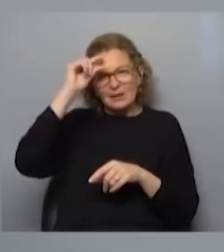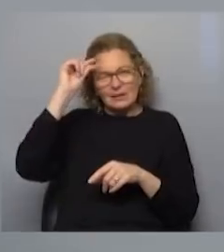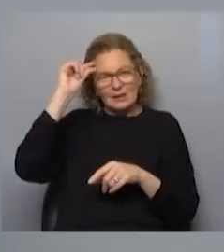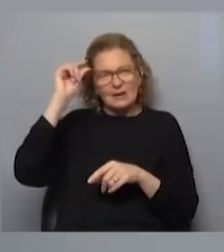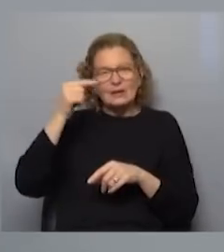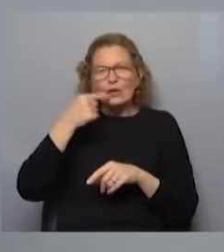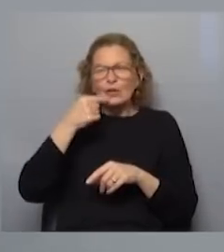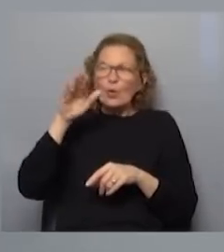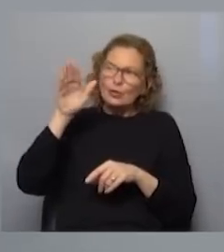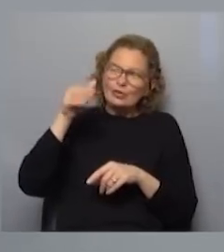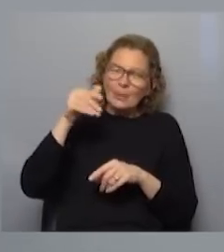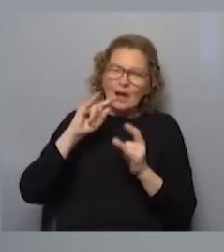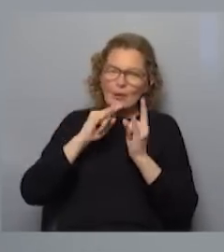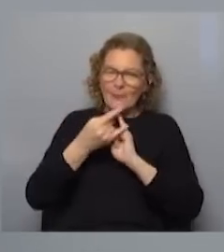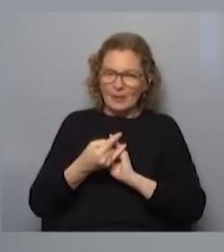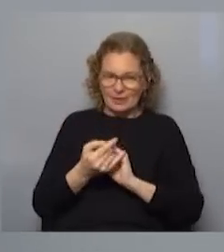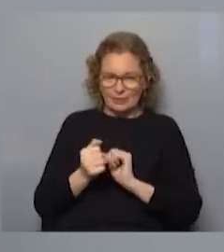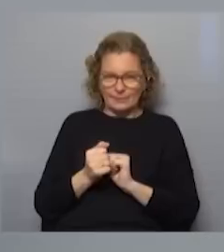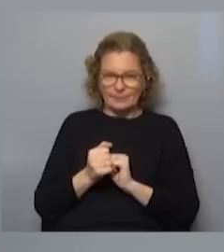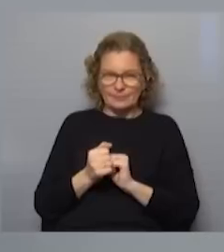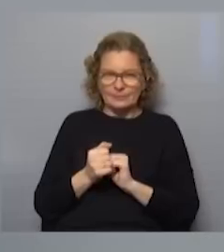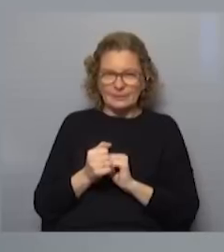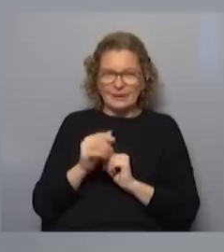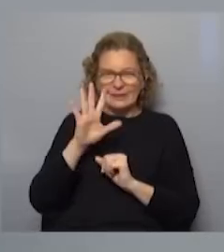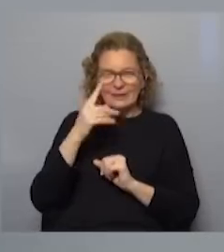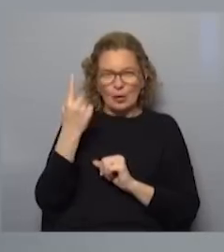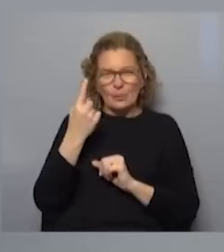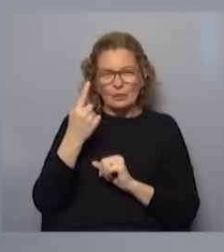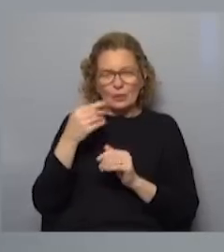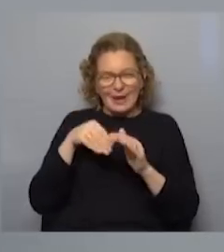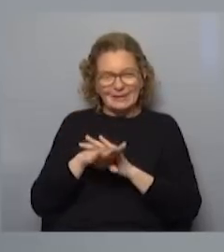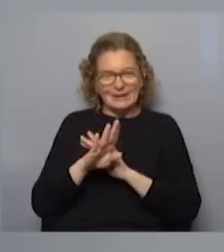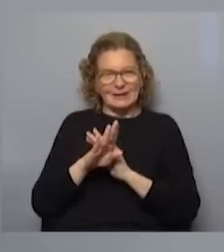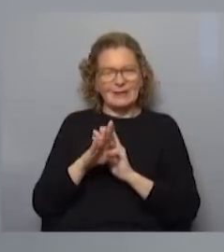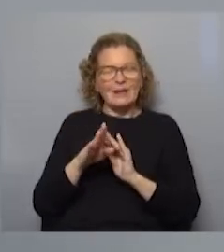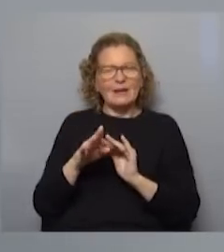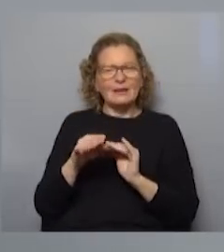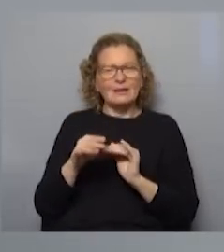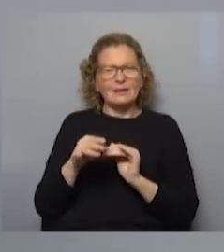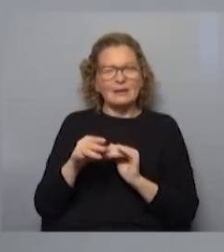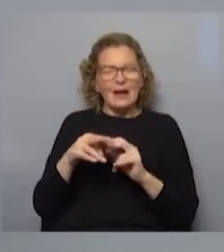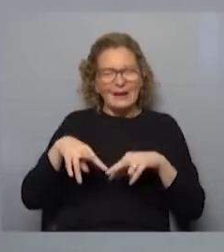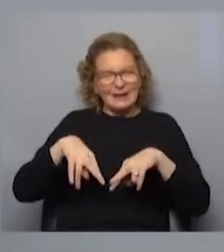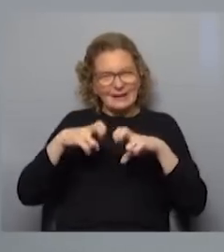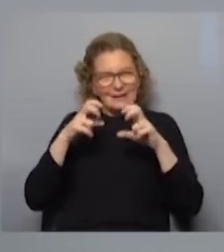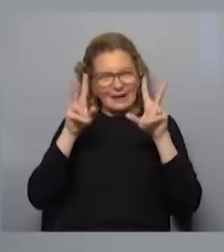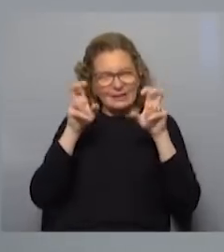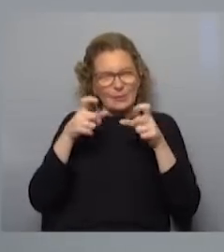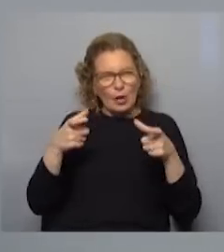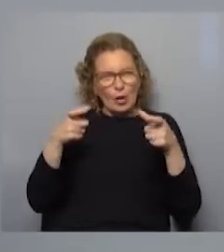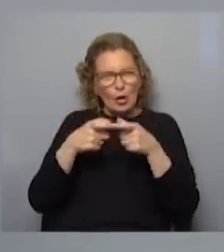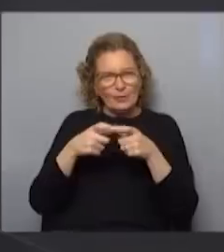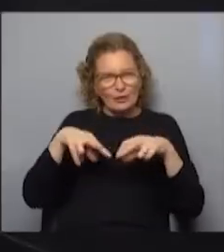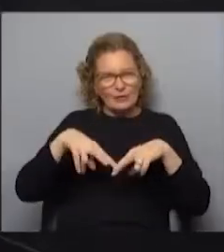comparecencia ante el parlamento hasta cinco minutos antes de ingresar analizar el tema con la comisión